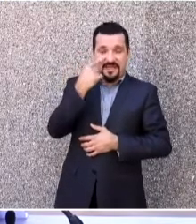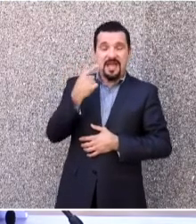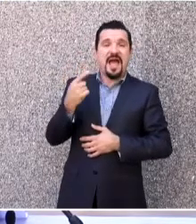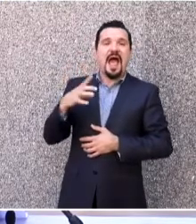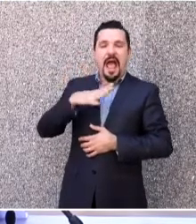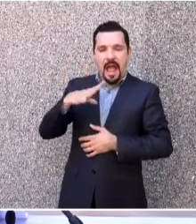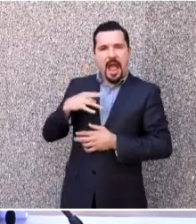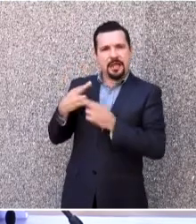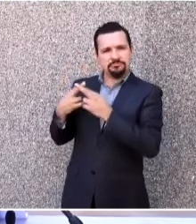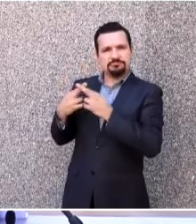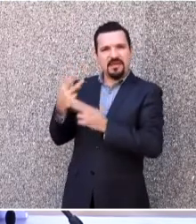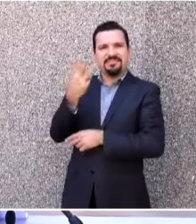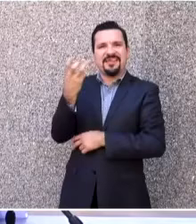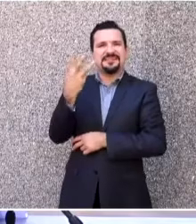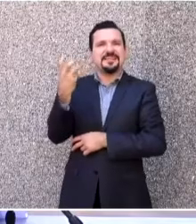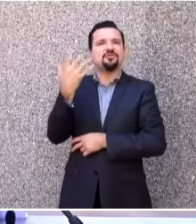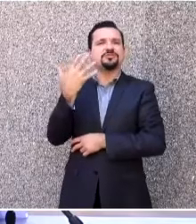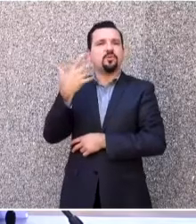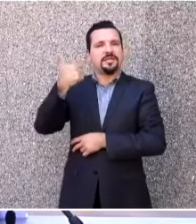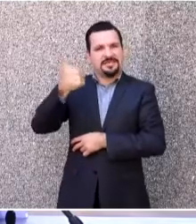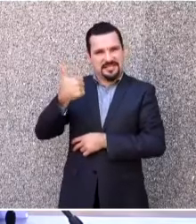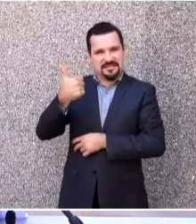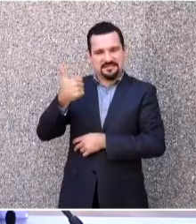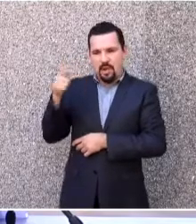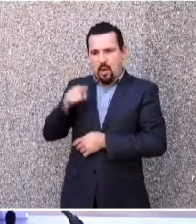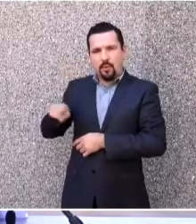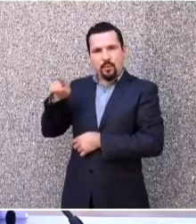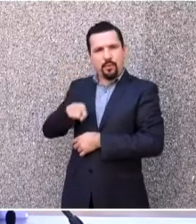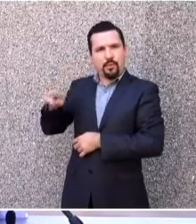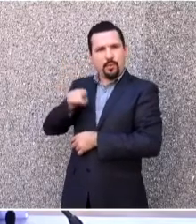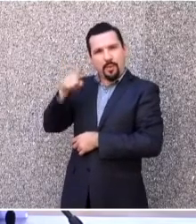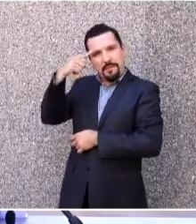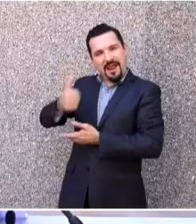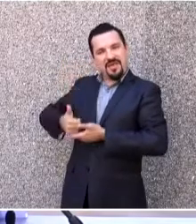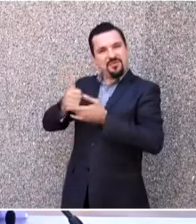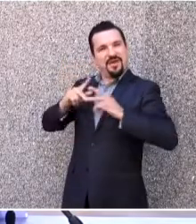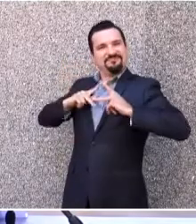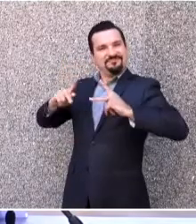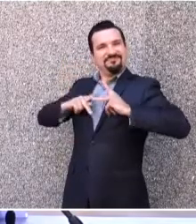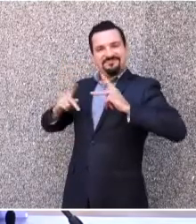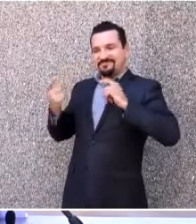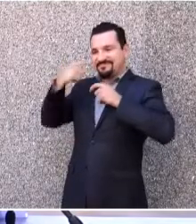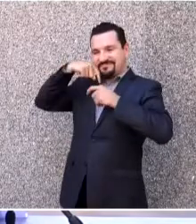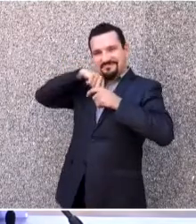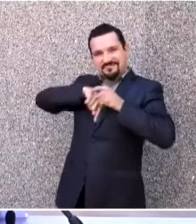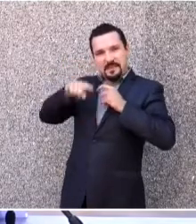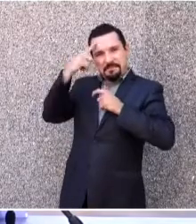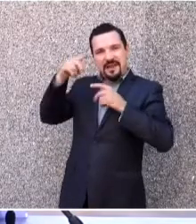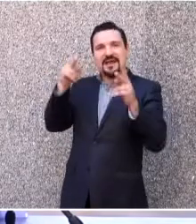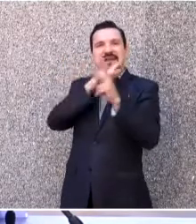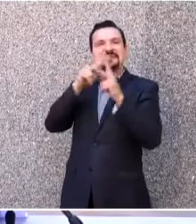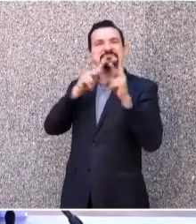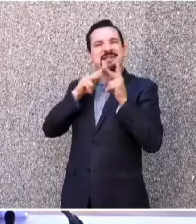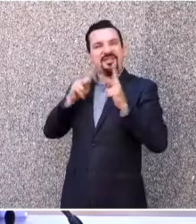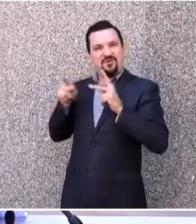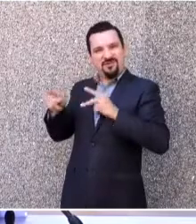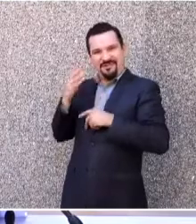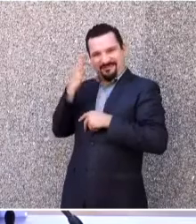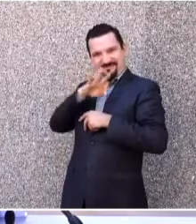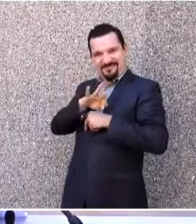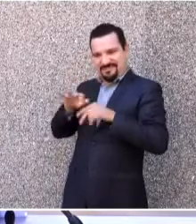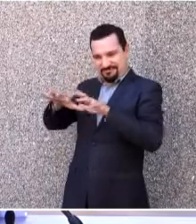356 ventiladores, en este caso que se les llama también respiradores artificiales,